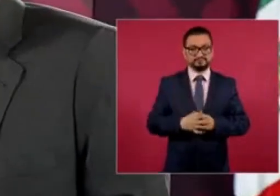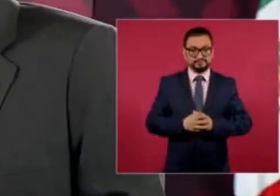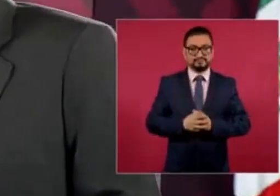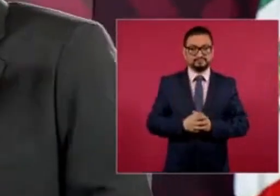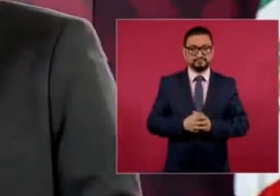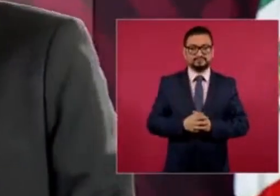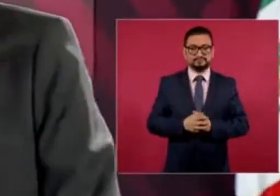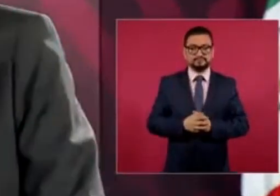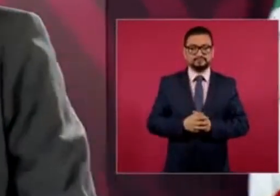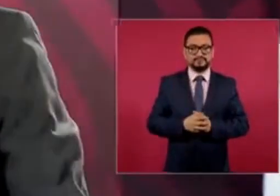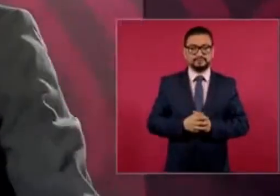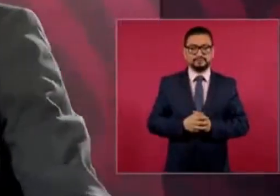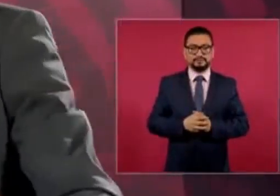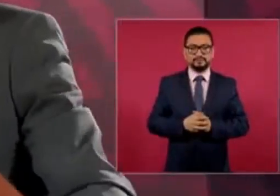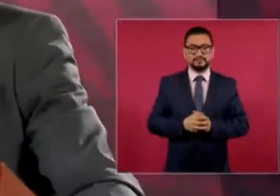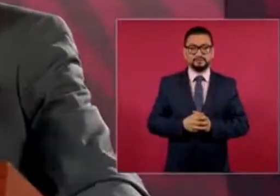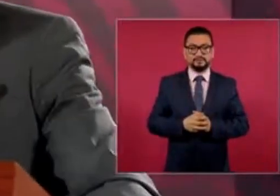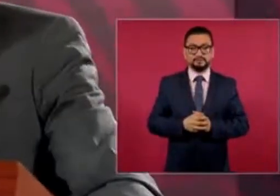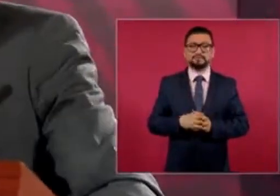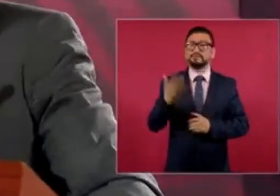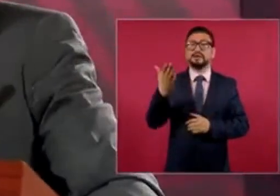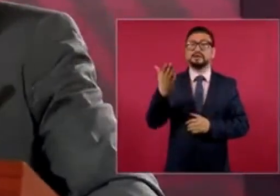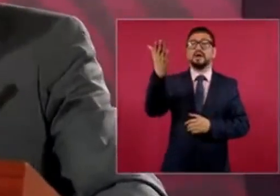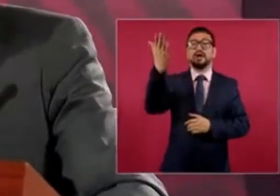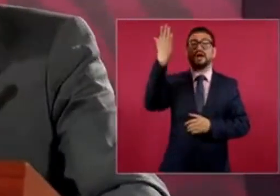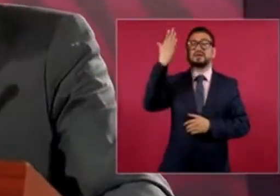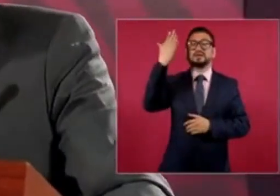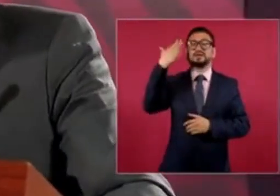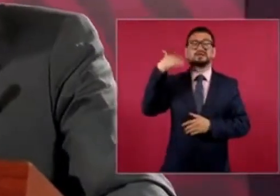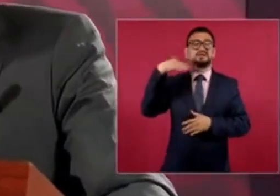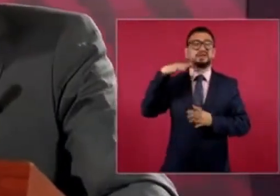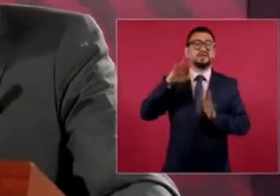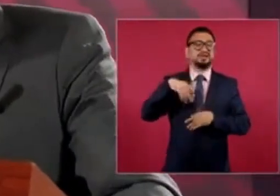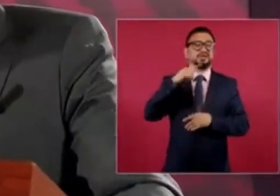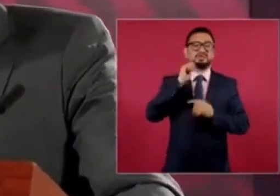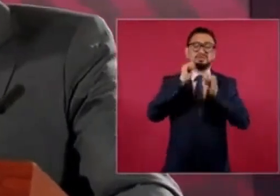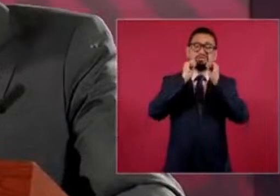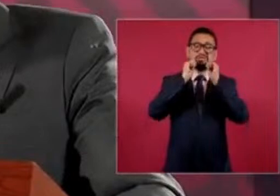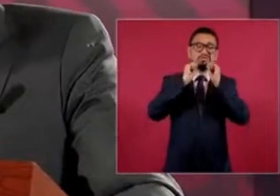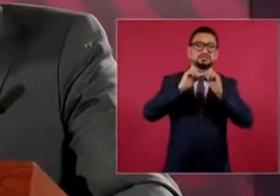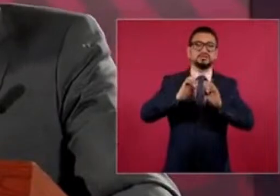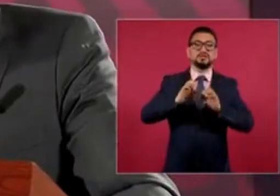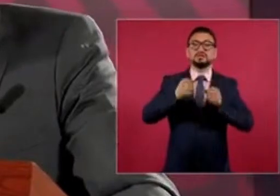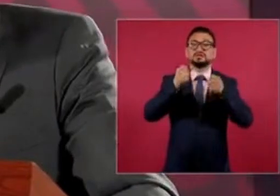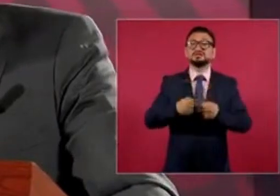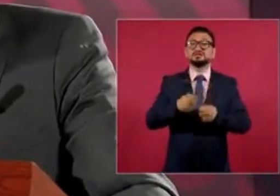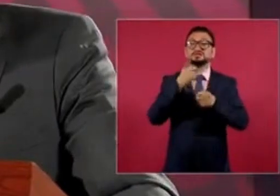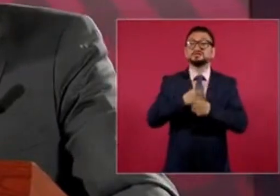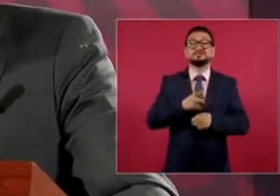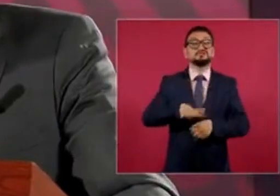Antes, la verdad, no les importaba la seguridad pública,